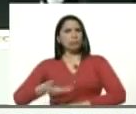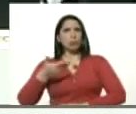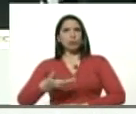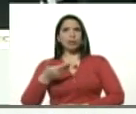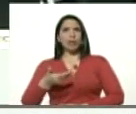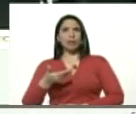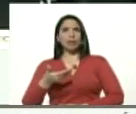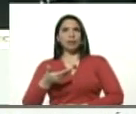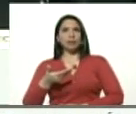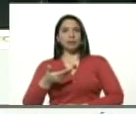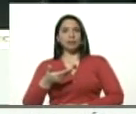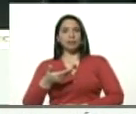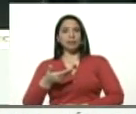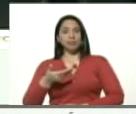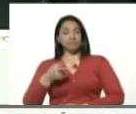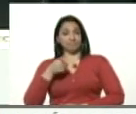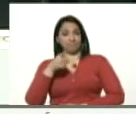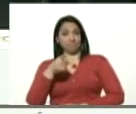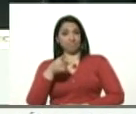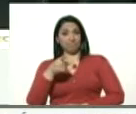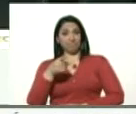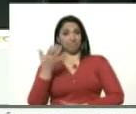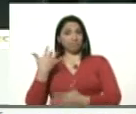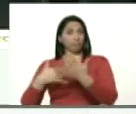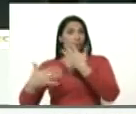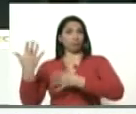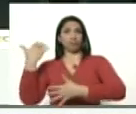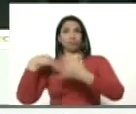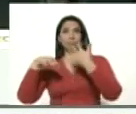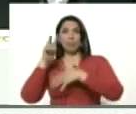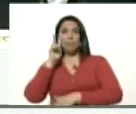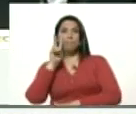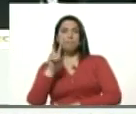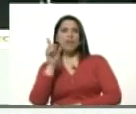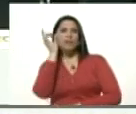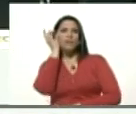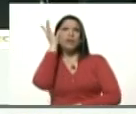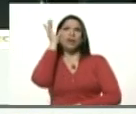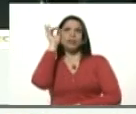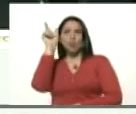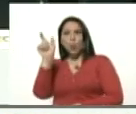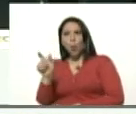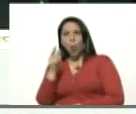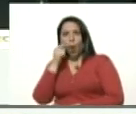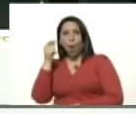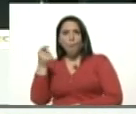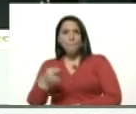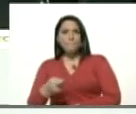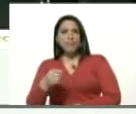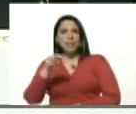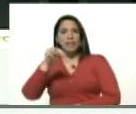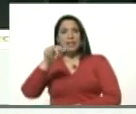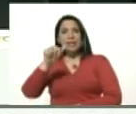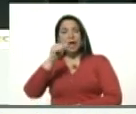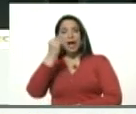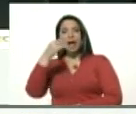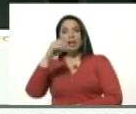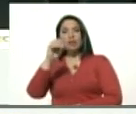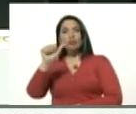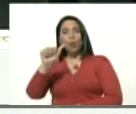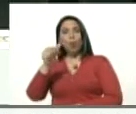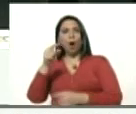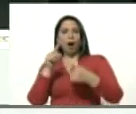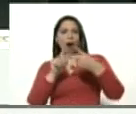Esta década, que esas décadas que vieron la creación de un Aquiles Nasoa, de un César